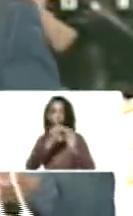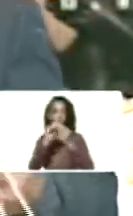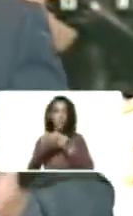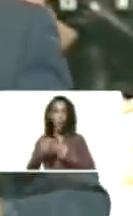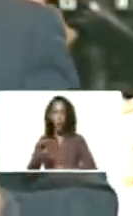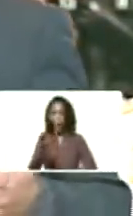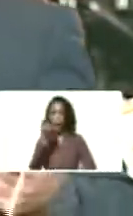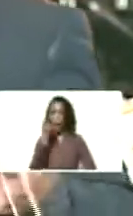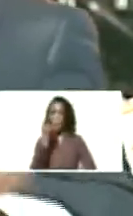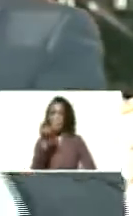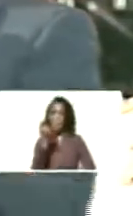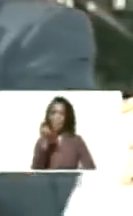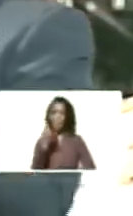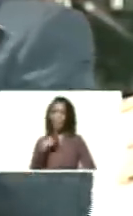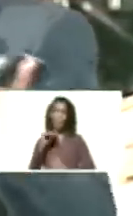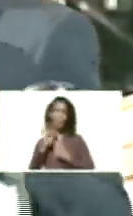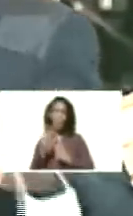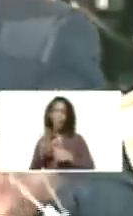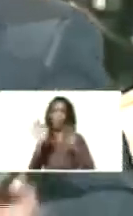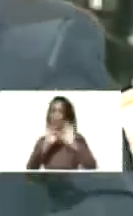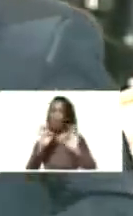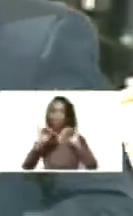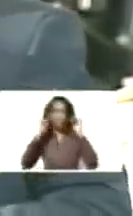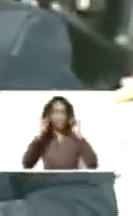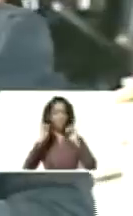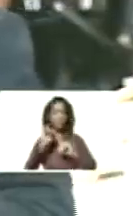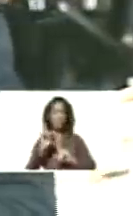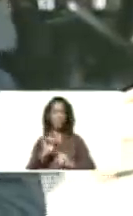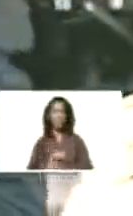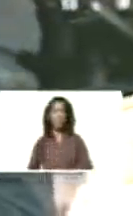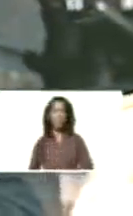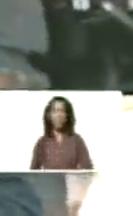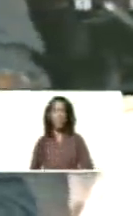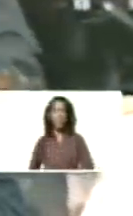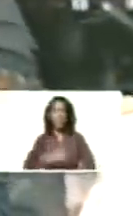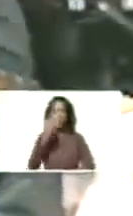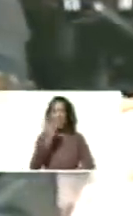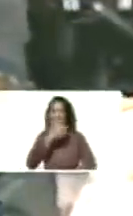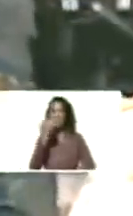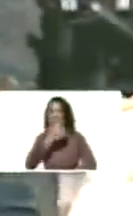Jamás planteo que nadie celebre, ¿no?